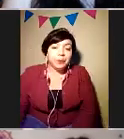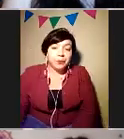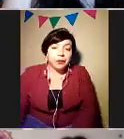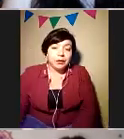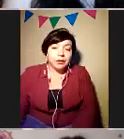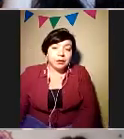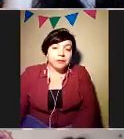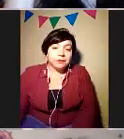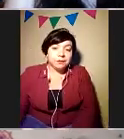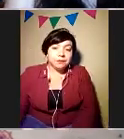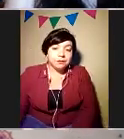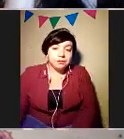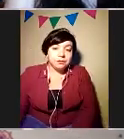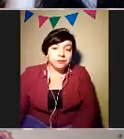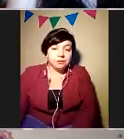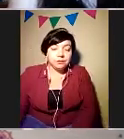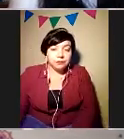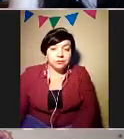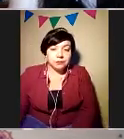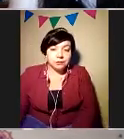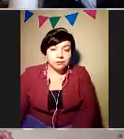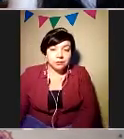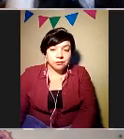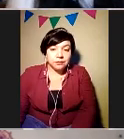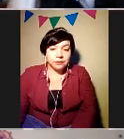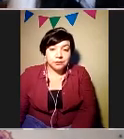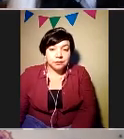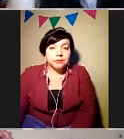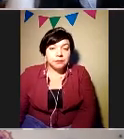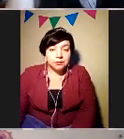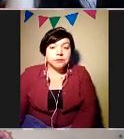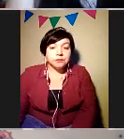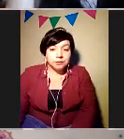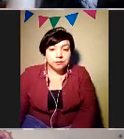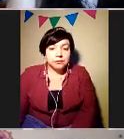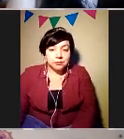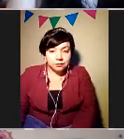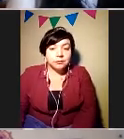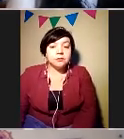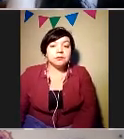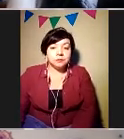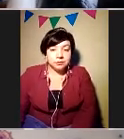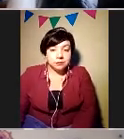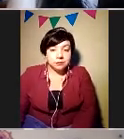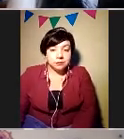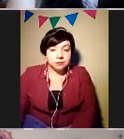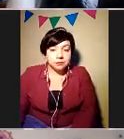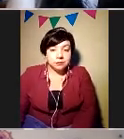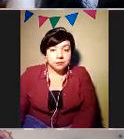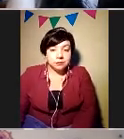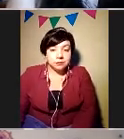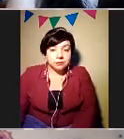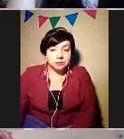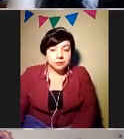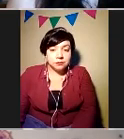Sí, hijo, también, por ejemplo, de trucos, igual habla mundialmente de Bangladesh, la India, estos trabajadores.